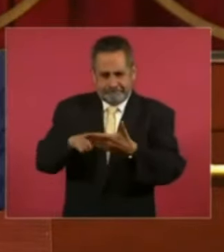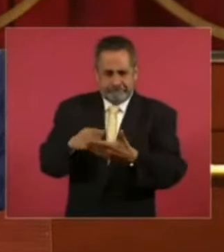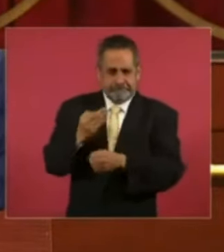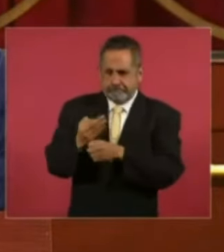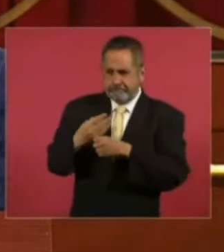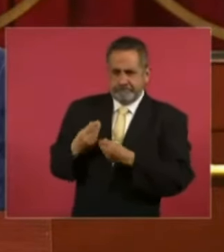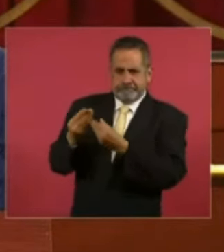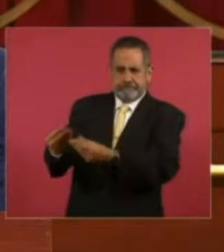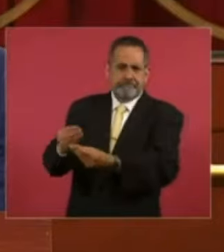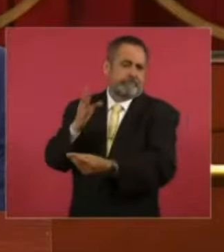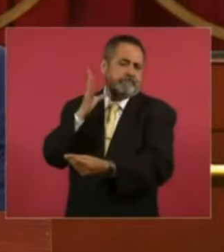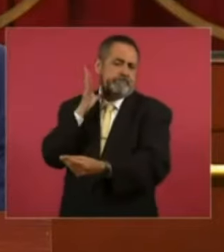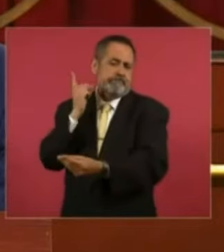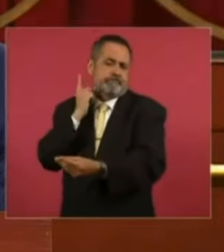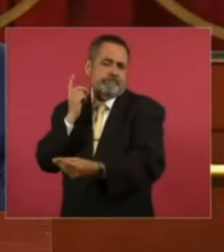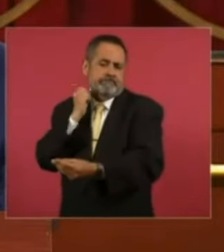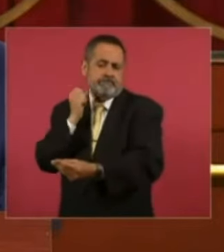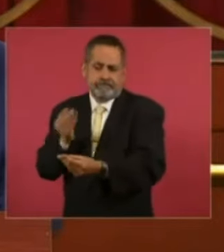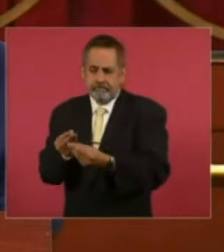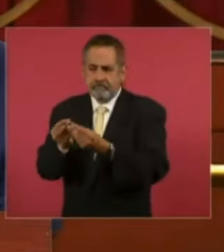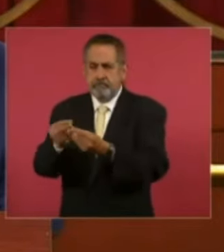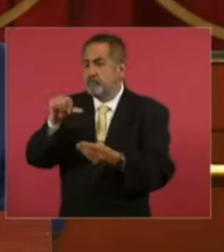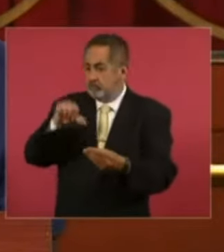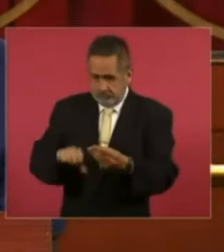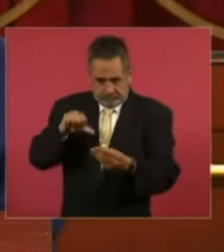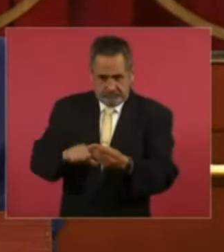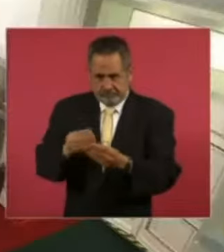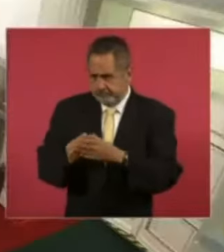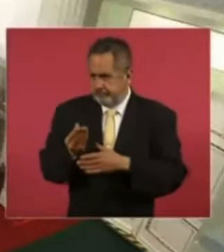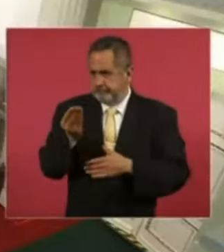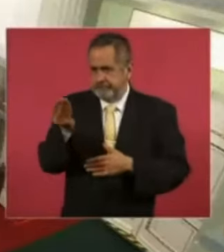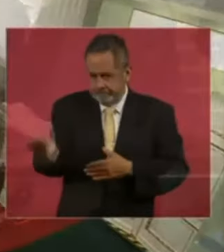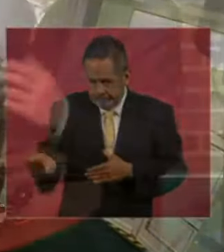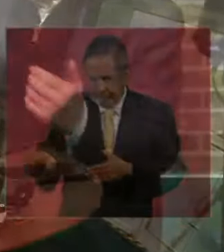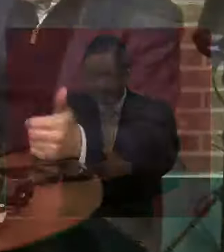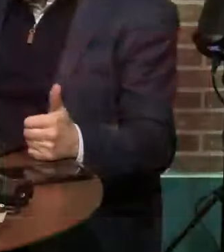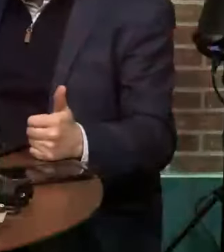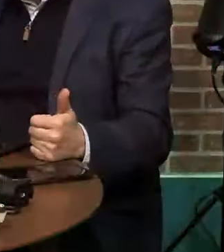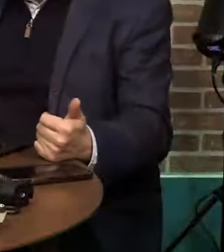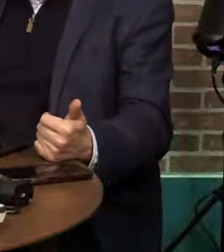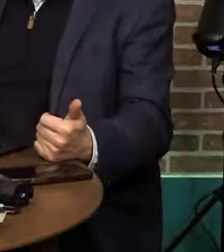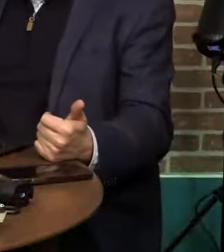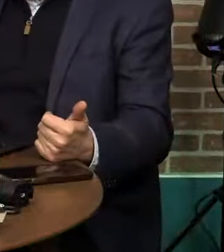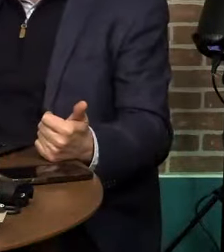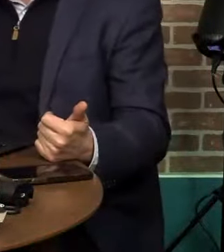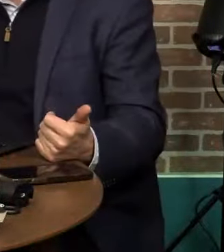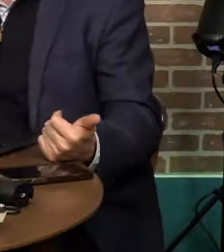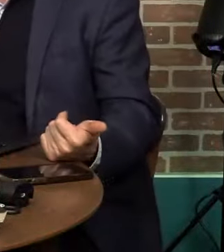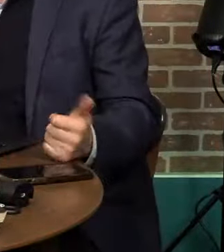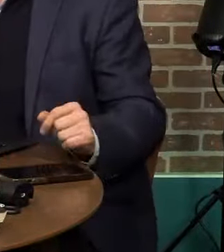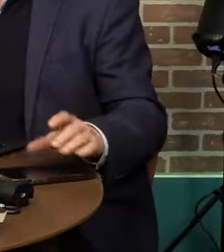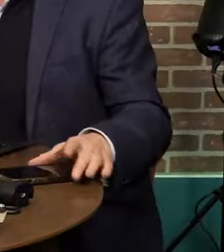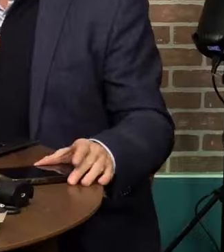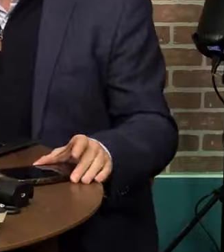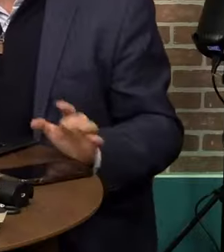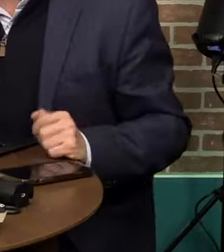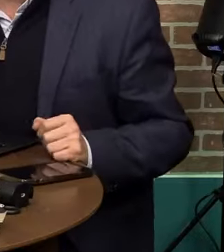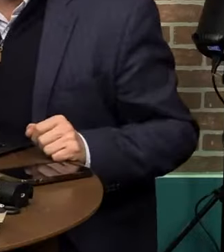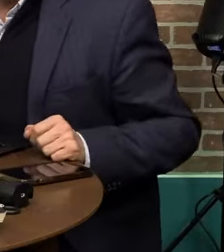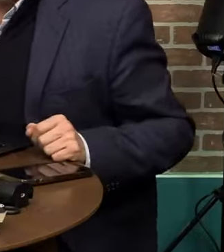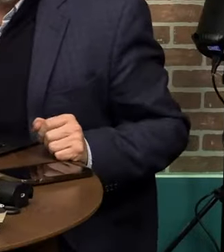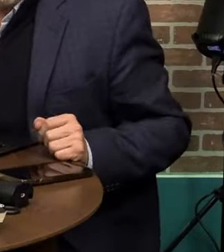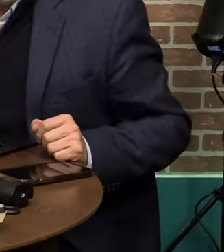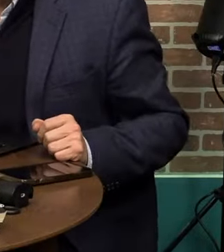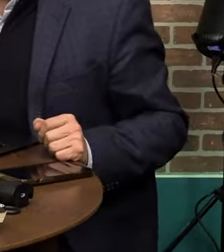a un buen corte. Son las 6:07 para aquellos que se están uniendo a esta transmisión. Le